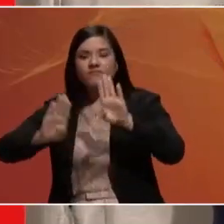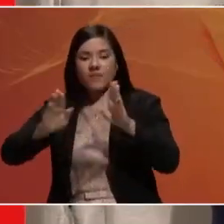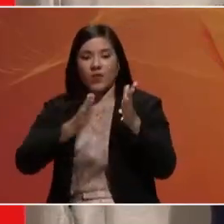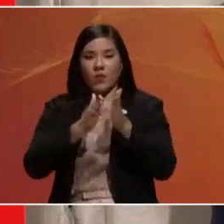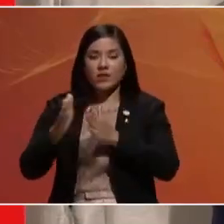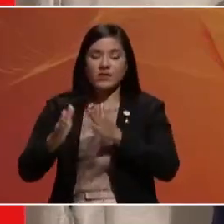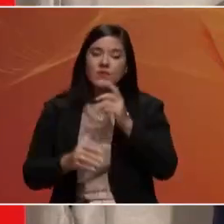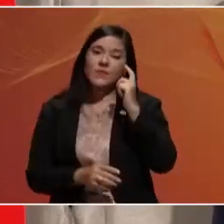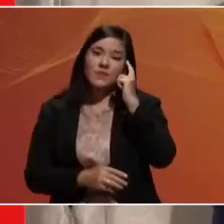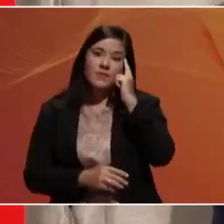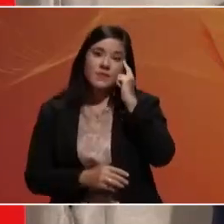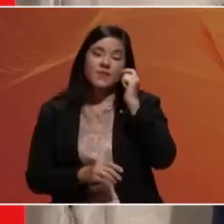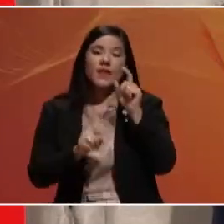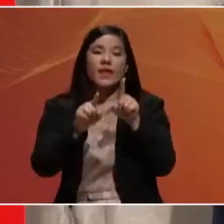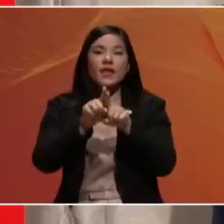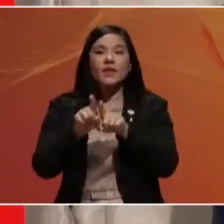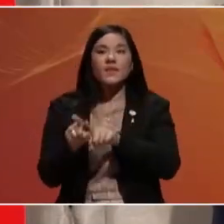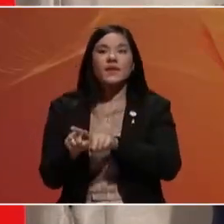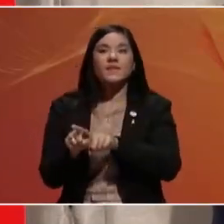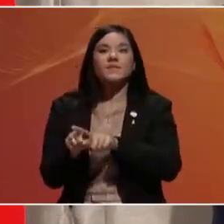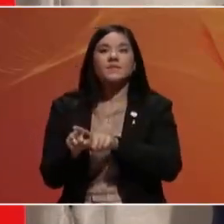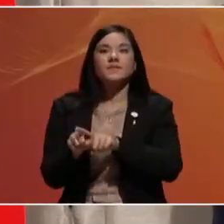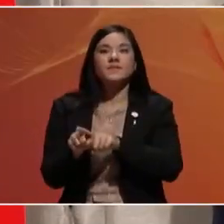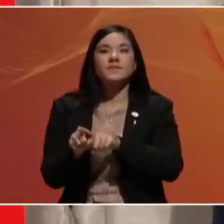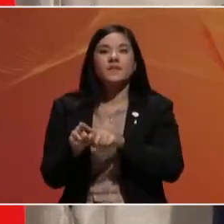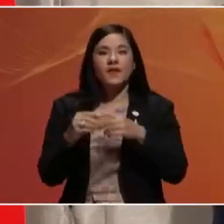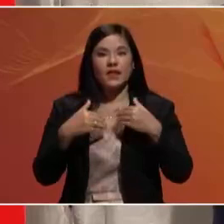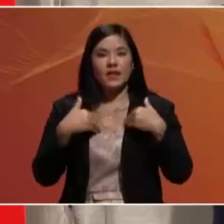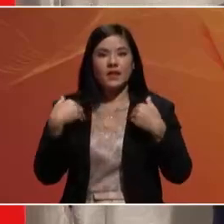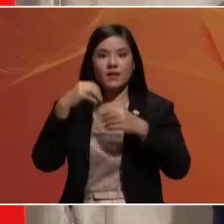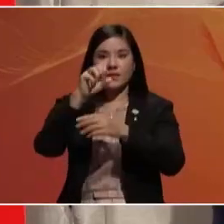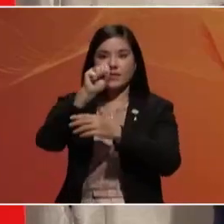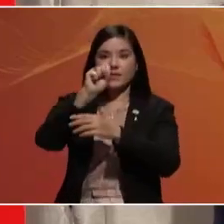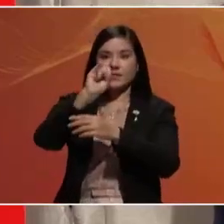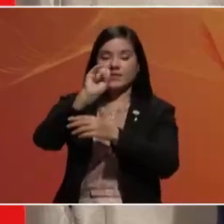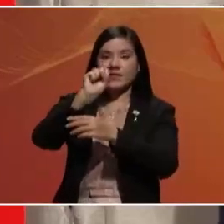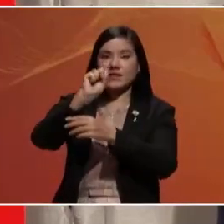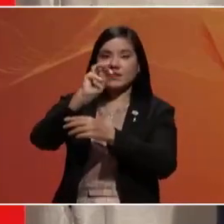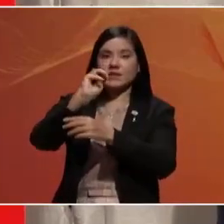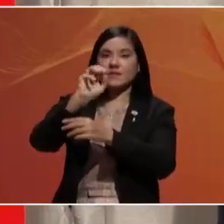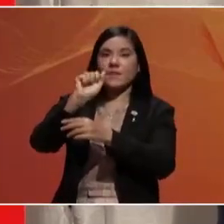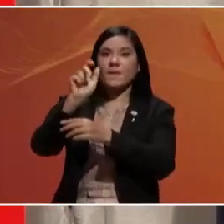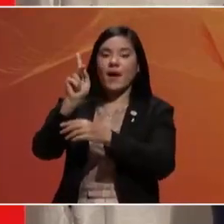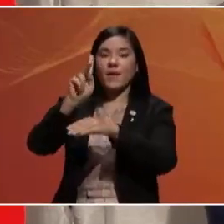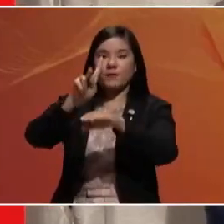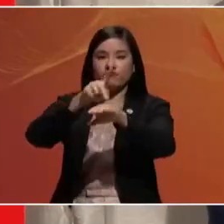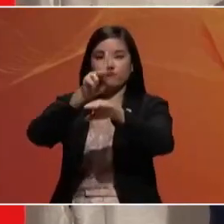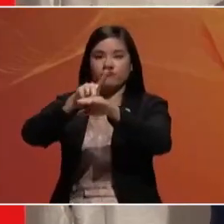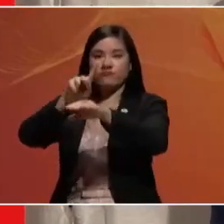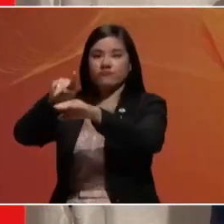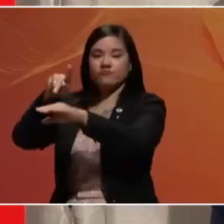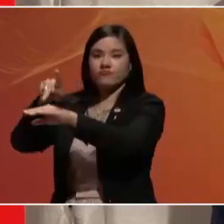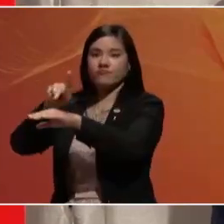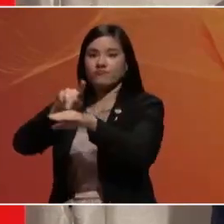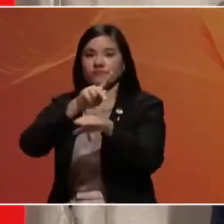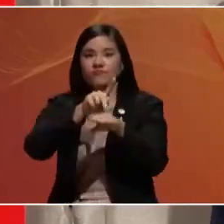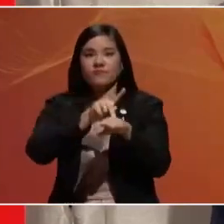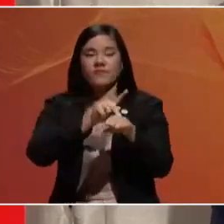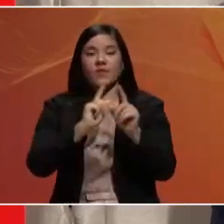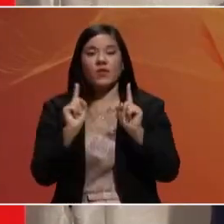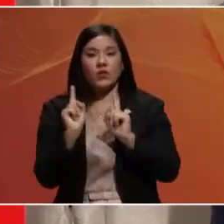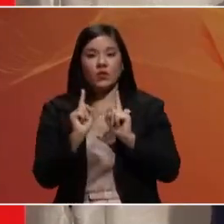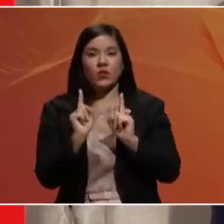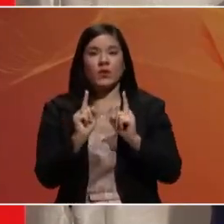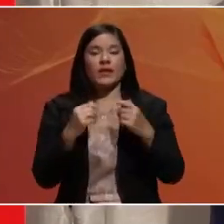organización. También tenemos el SISMAT Municipal, donde se